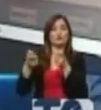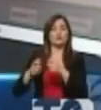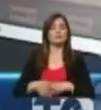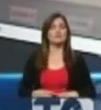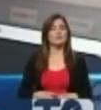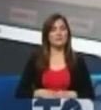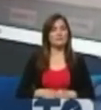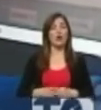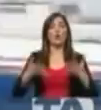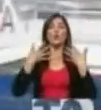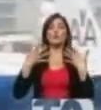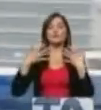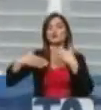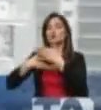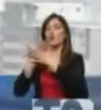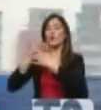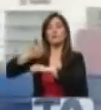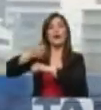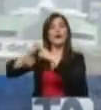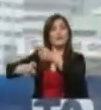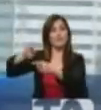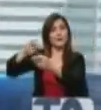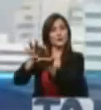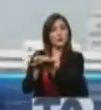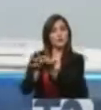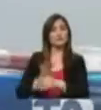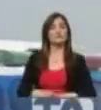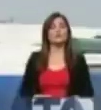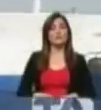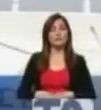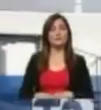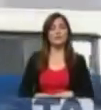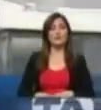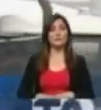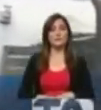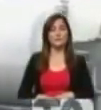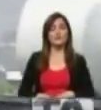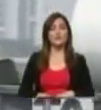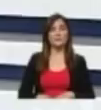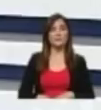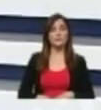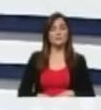En Guayaquil se deberá asignar un nuevo comandante de zona. Dayana Monroy, 24 horas.